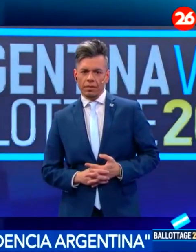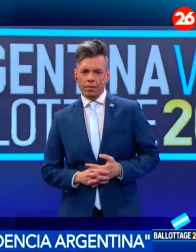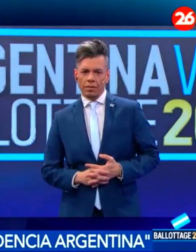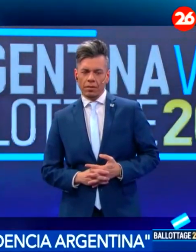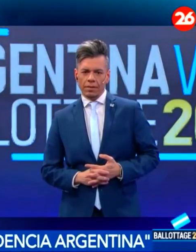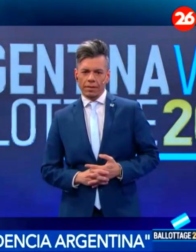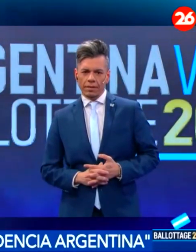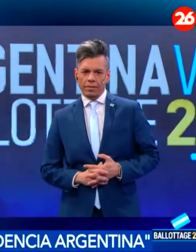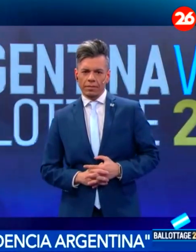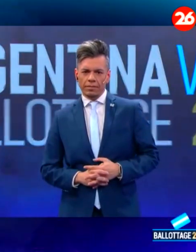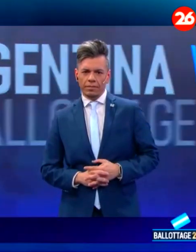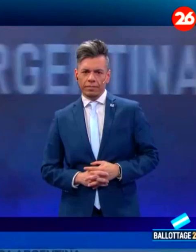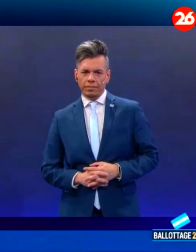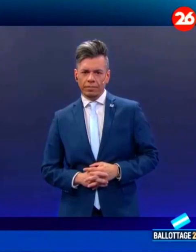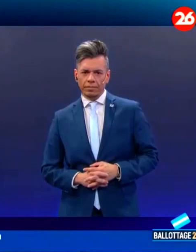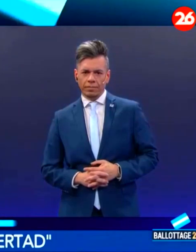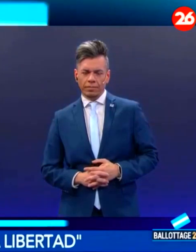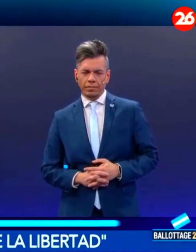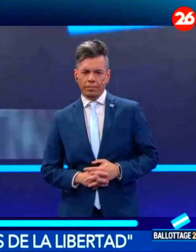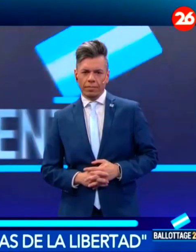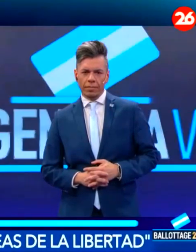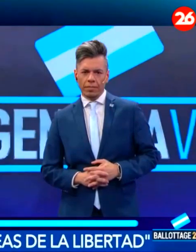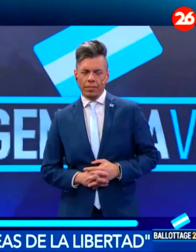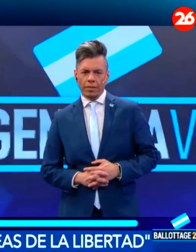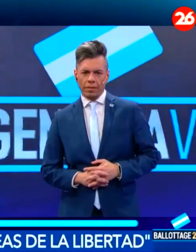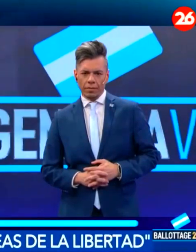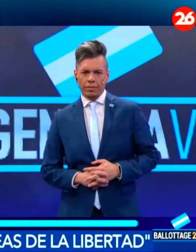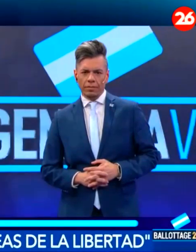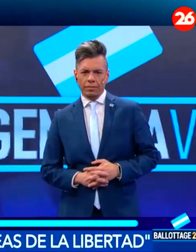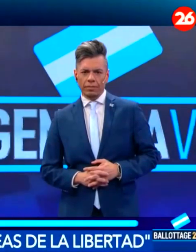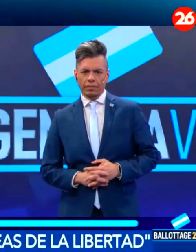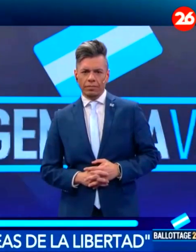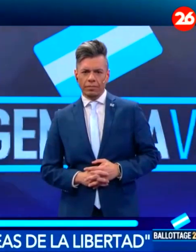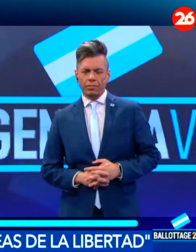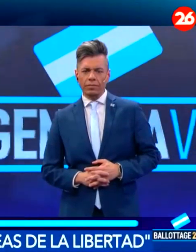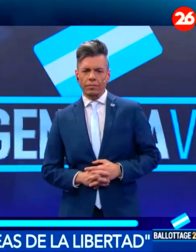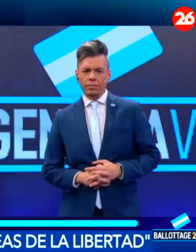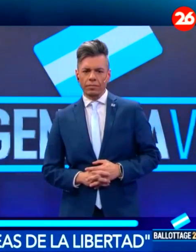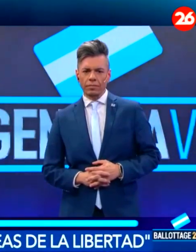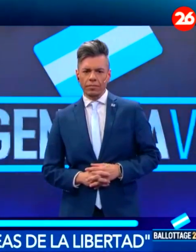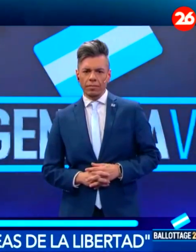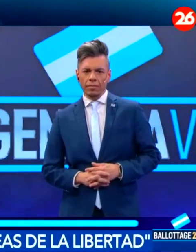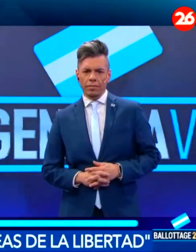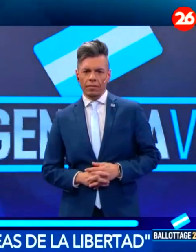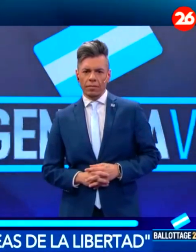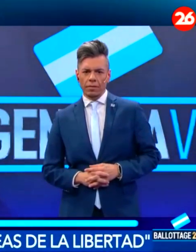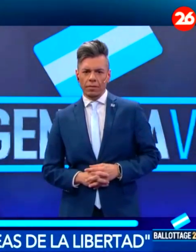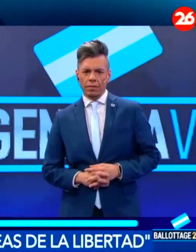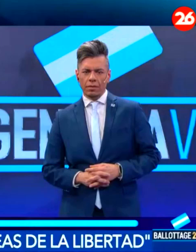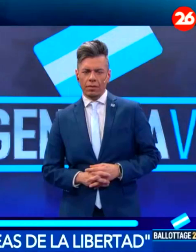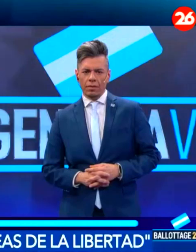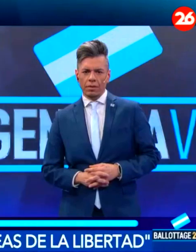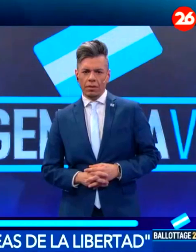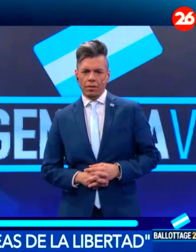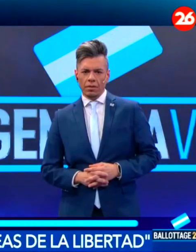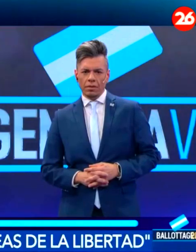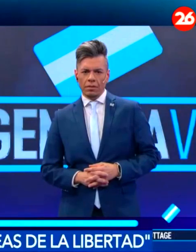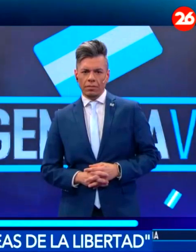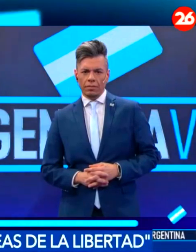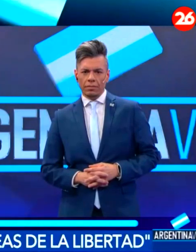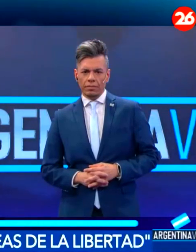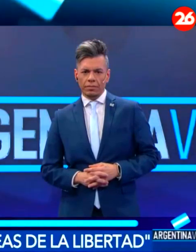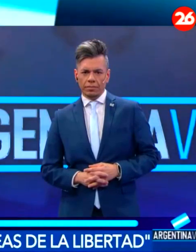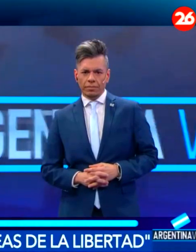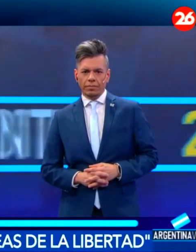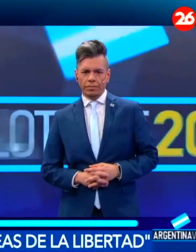acercaron de forma voluntaria porque entendieron que las cosas estaban mal, que había que cambiar y que la manera de cambiar era, y lo tengo que recalcar, a través